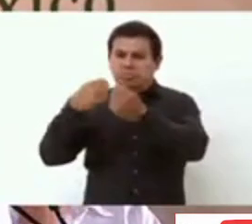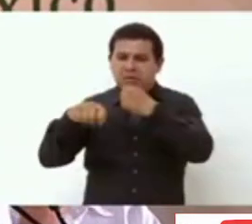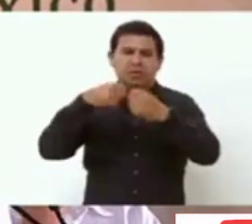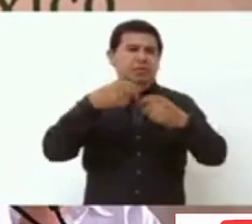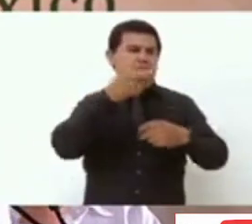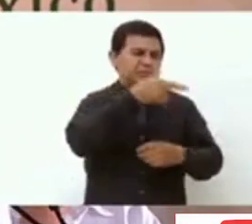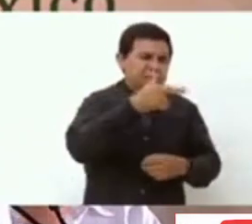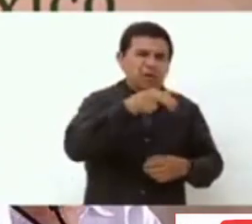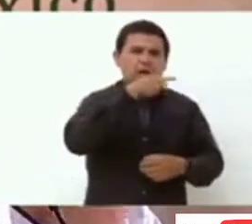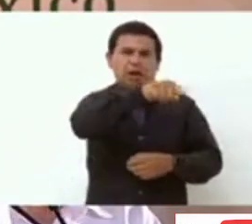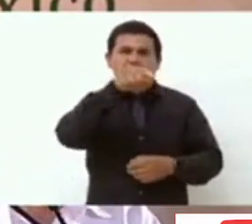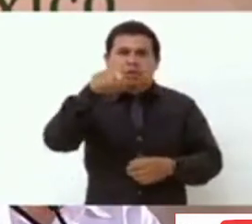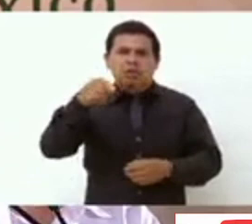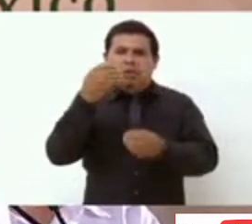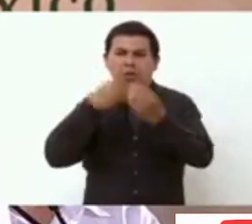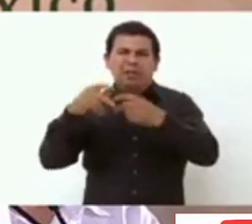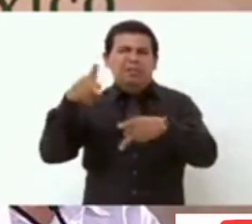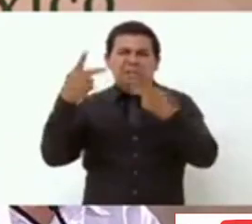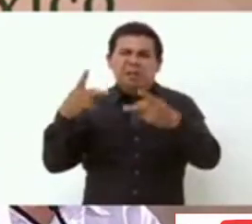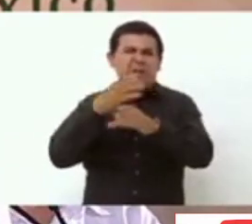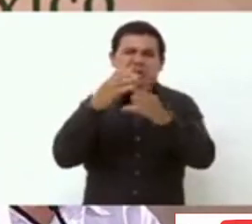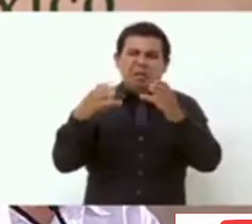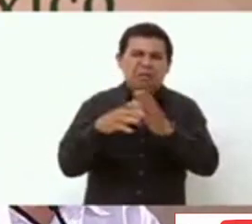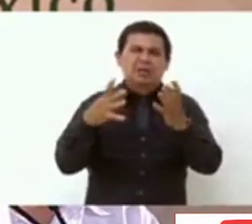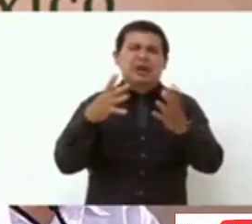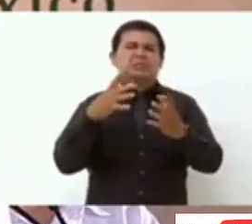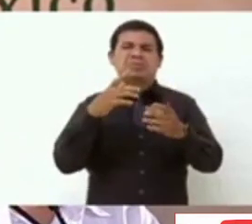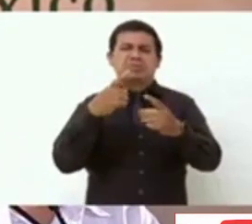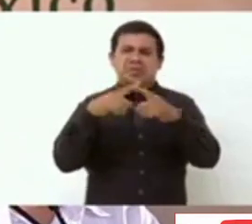muchos restaurantes, fondas, Juquila, Juquilita.